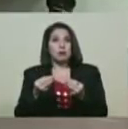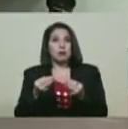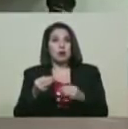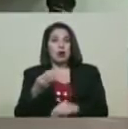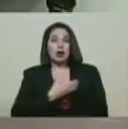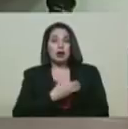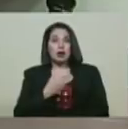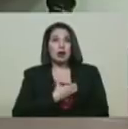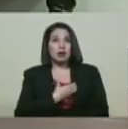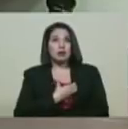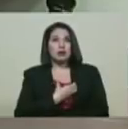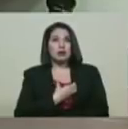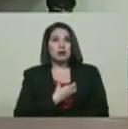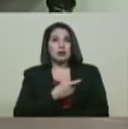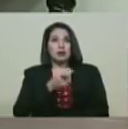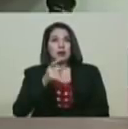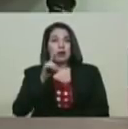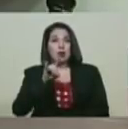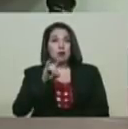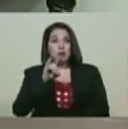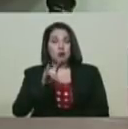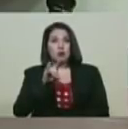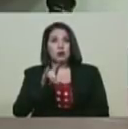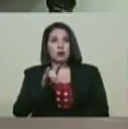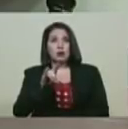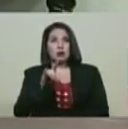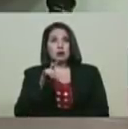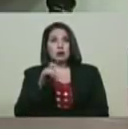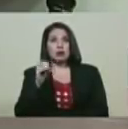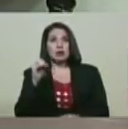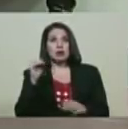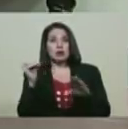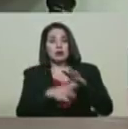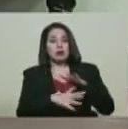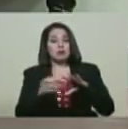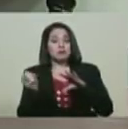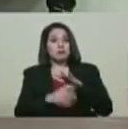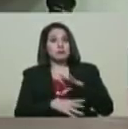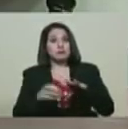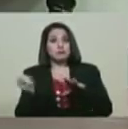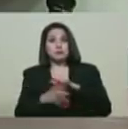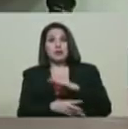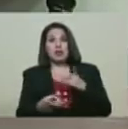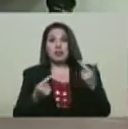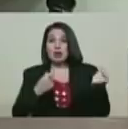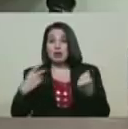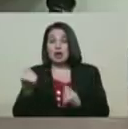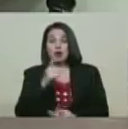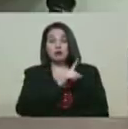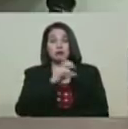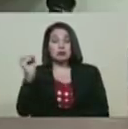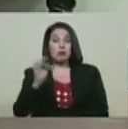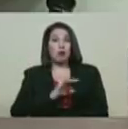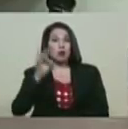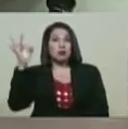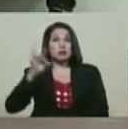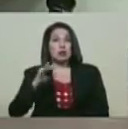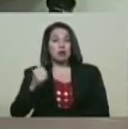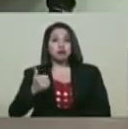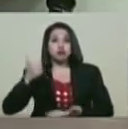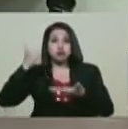alcaldes, alcaldesas, el lunes estamos depositando el 100% del Fondo de